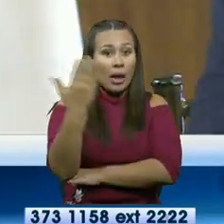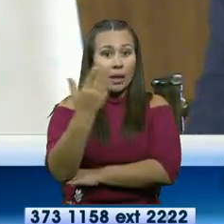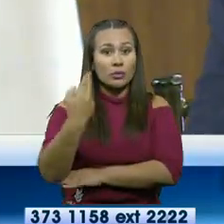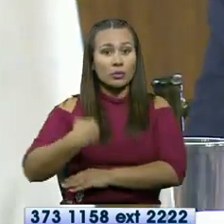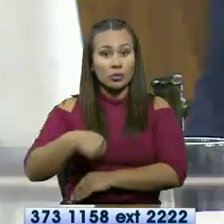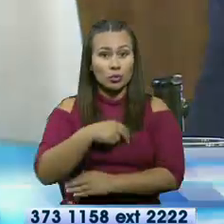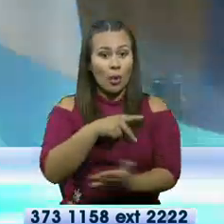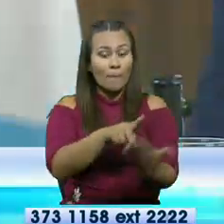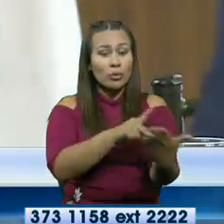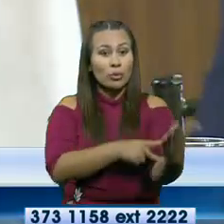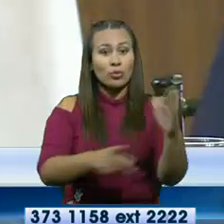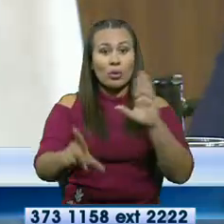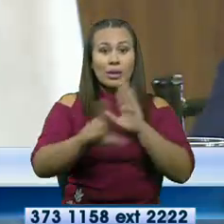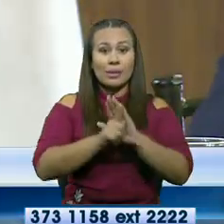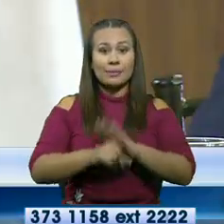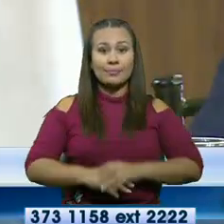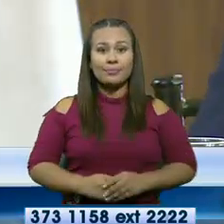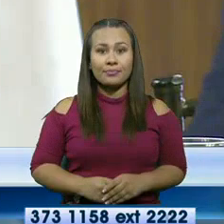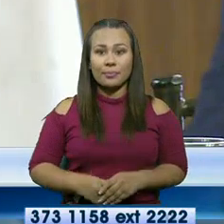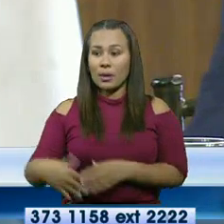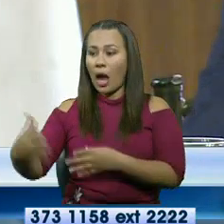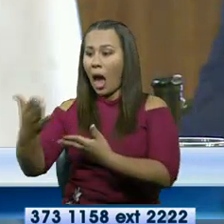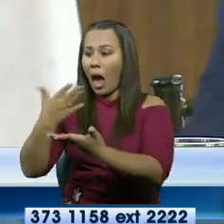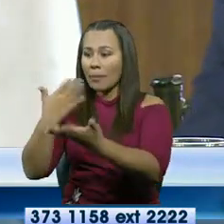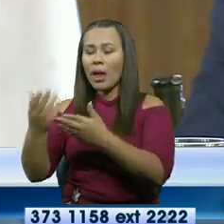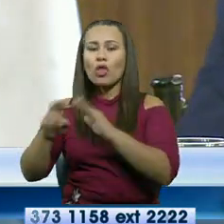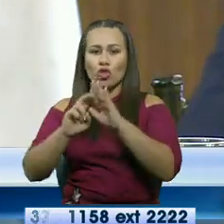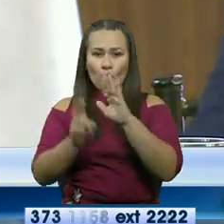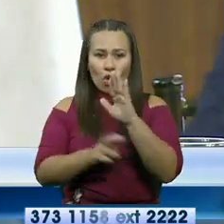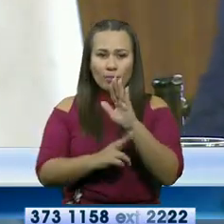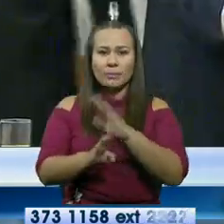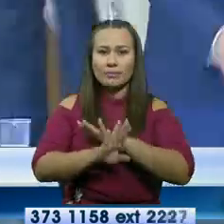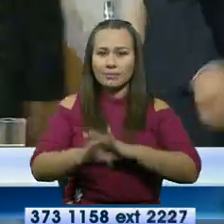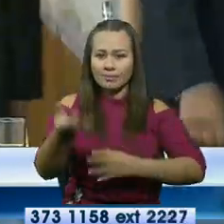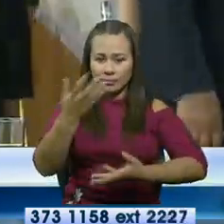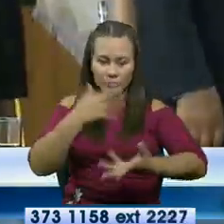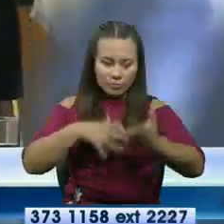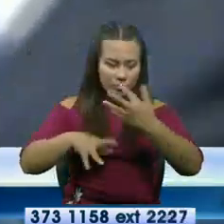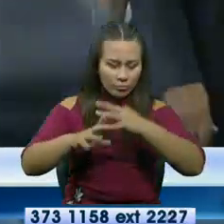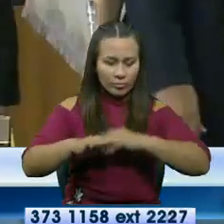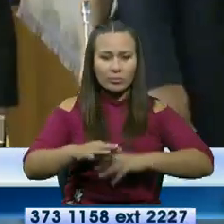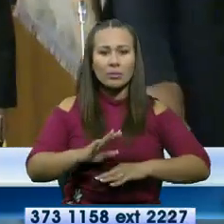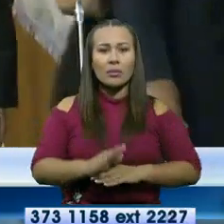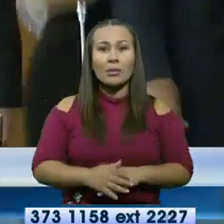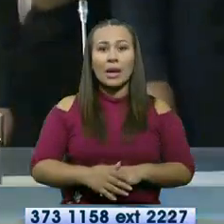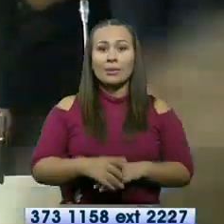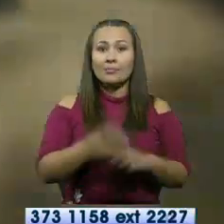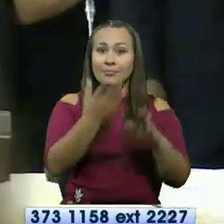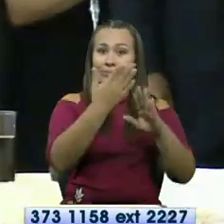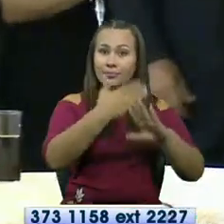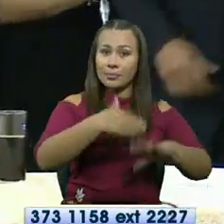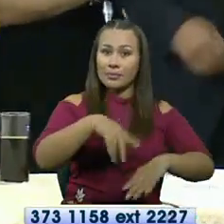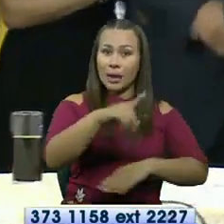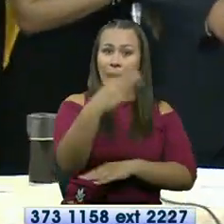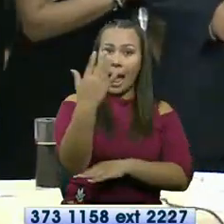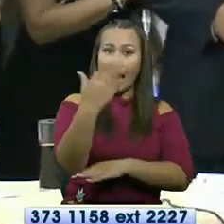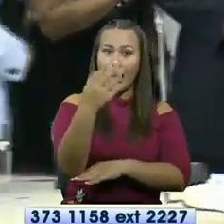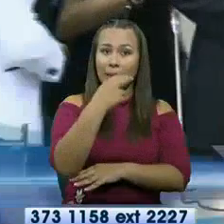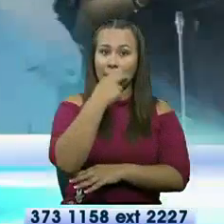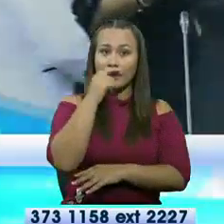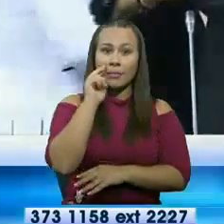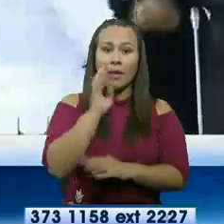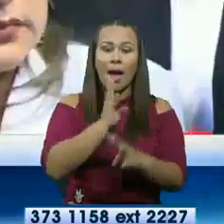este proyecto de ley conjuntamente con otras normas que ya se han introducido. Al término del evento, Jaime Nebot se refirió también a